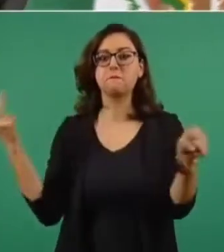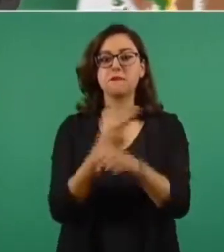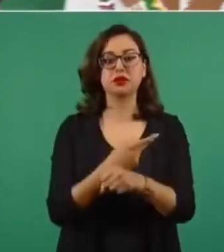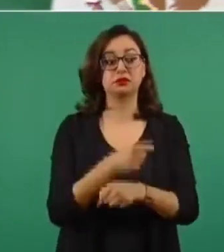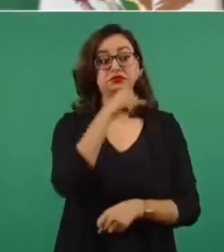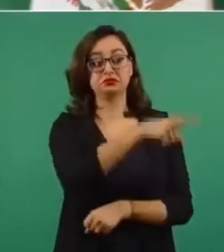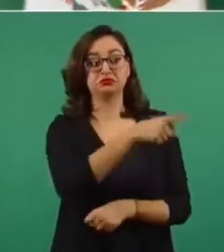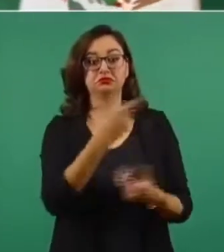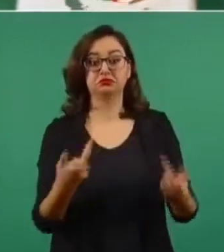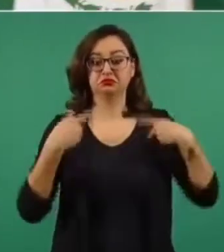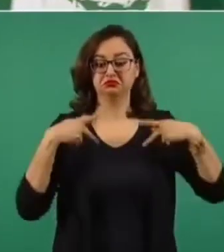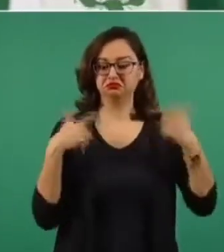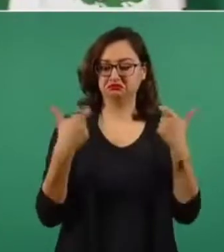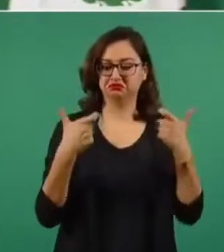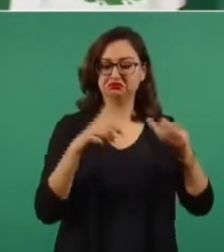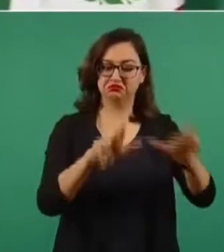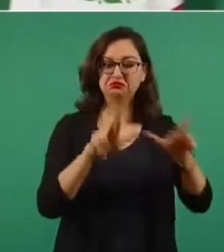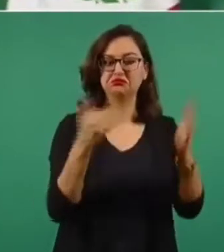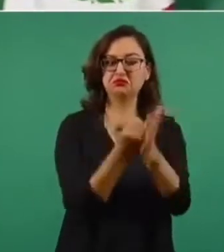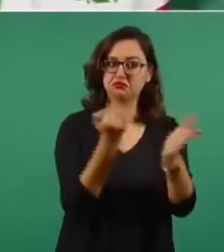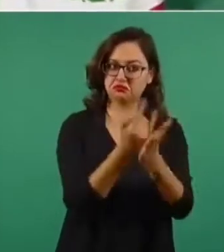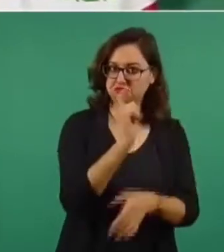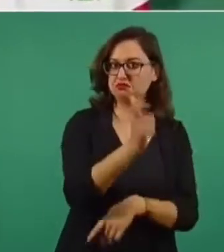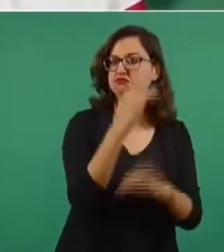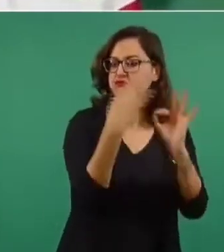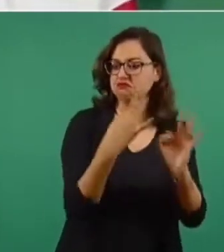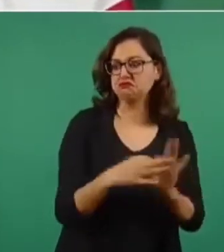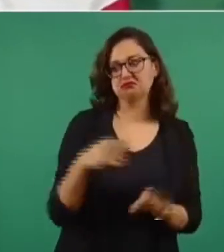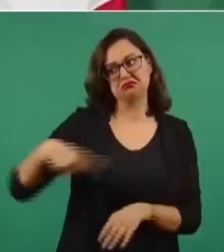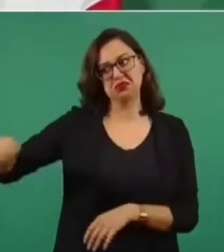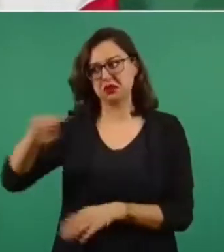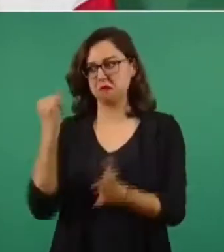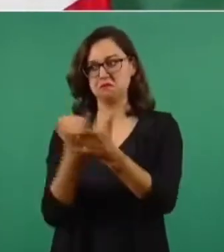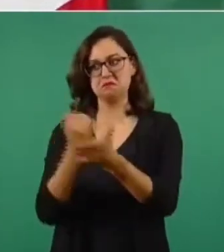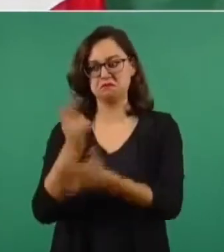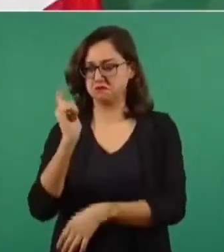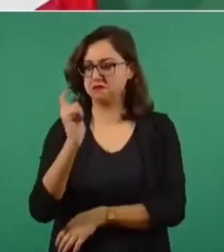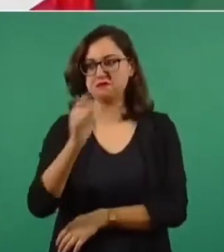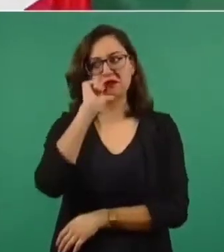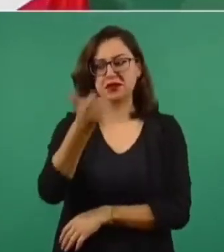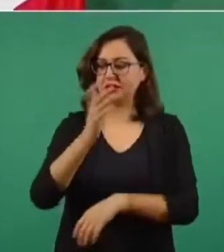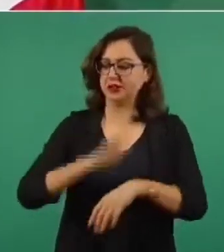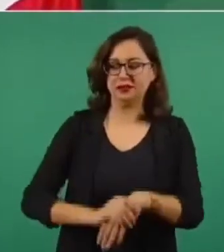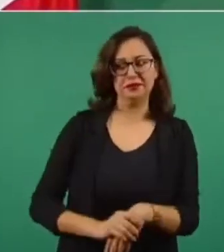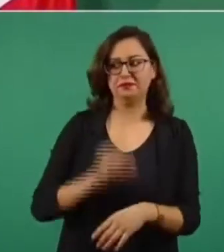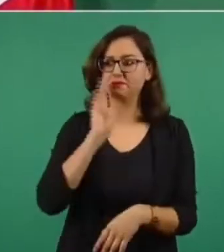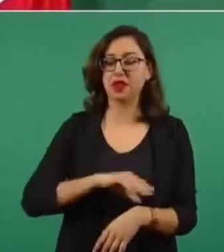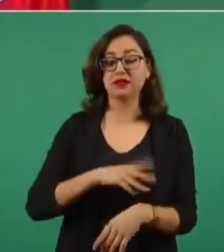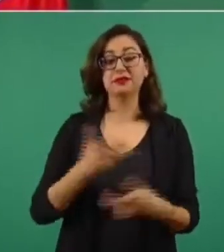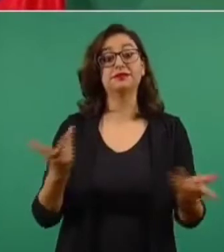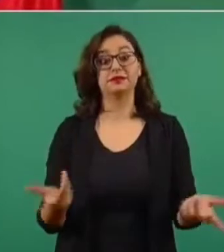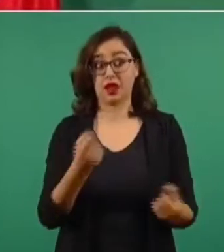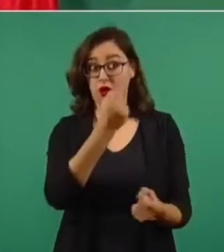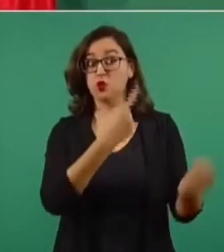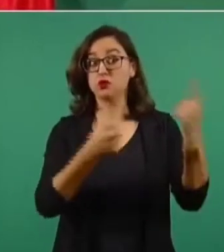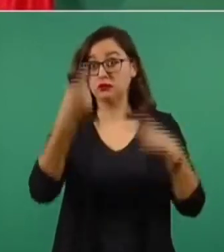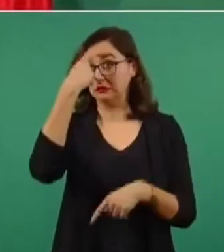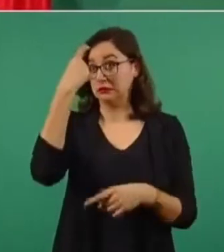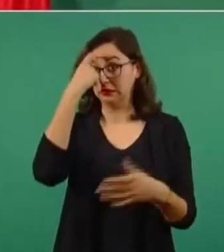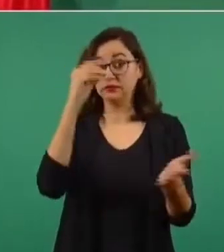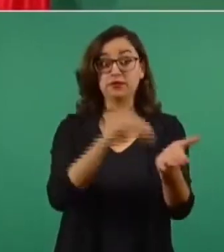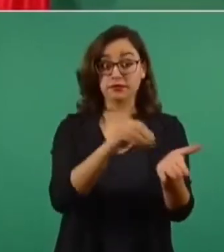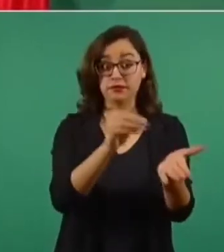los de arriba pagaban impuestos y los de abajo no pagaban impuestos. Todavía hasta siguen pensando de esa manera.